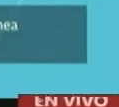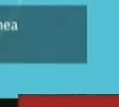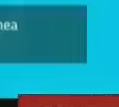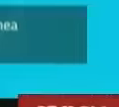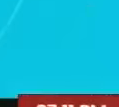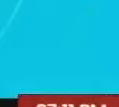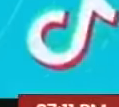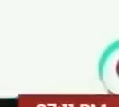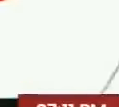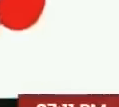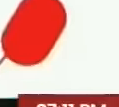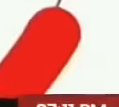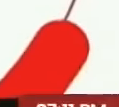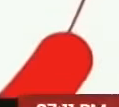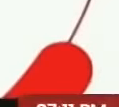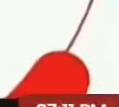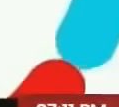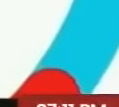medios alternativos.